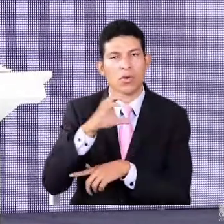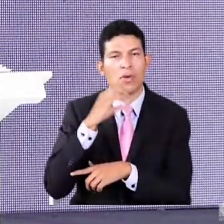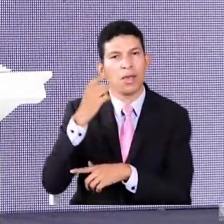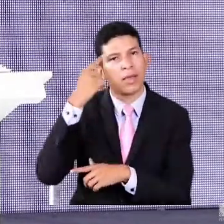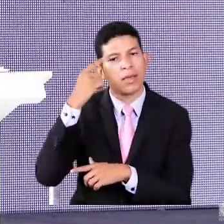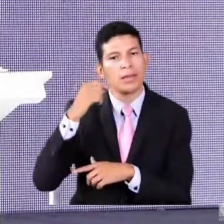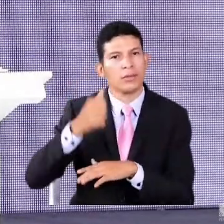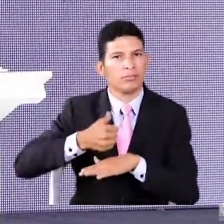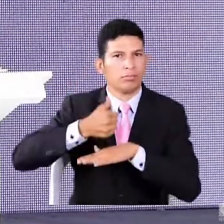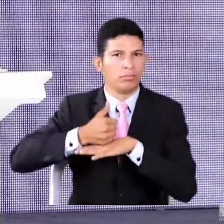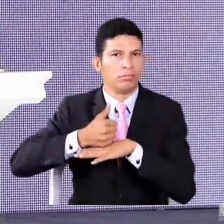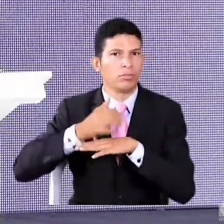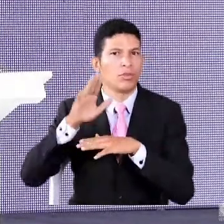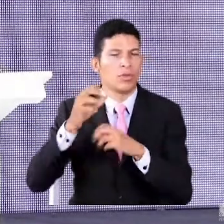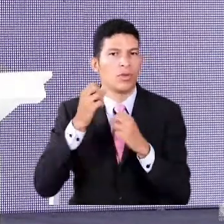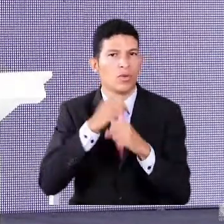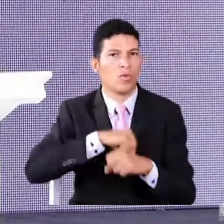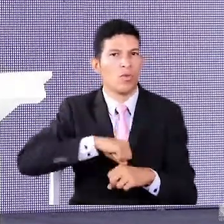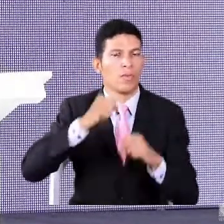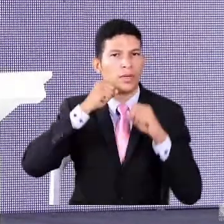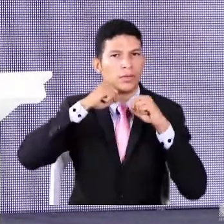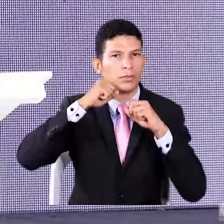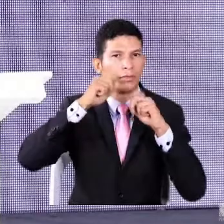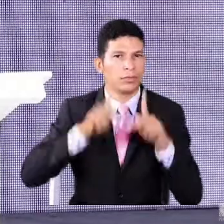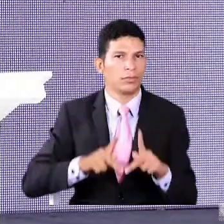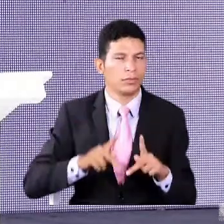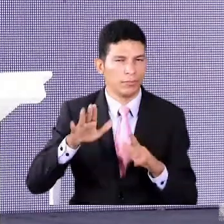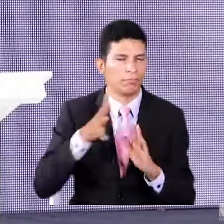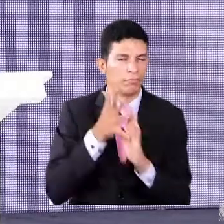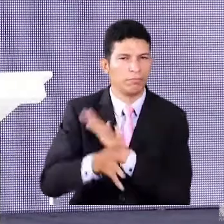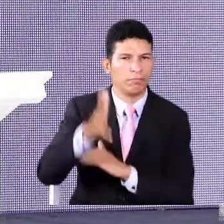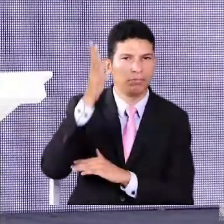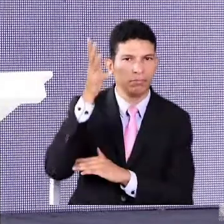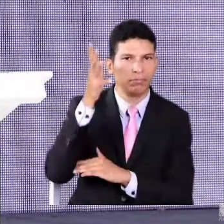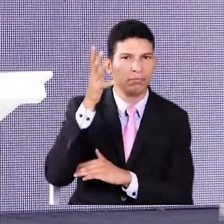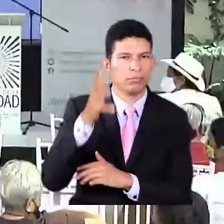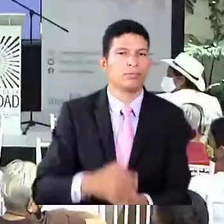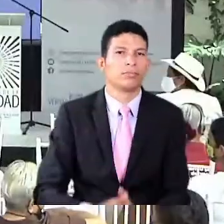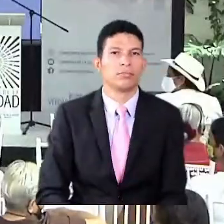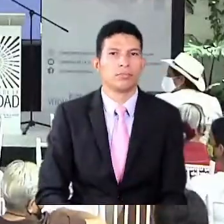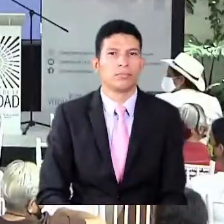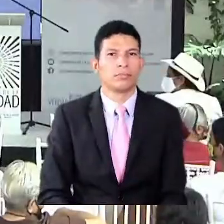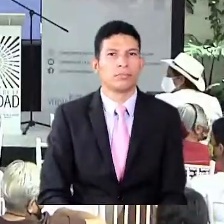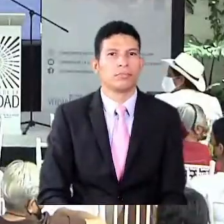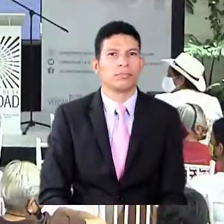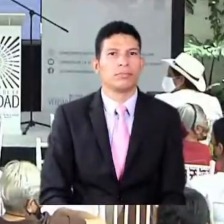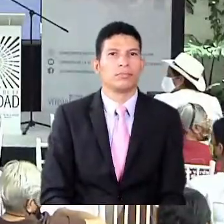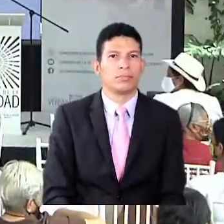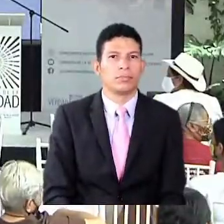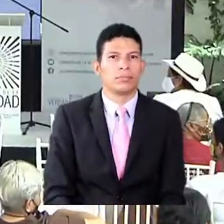humanos quien nos dará unas palabras en este encuentro bienvenidos